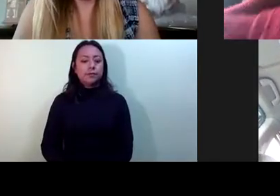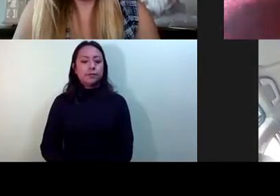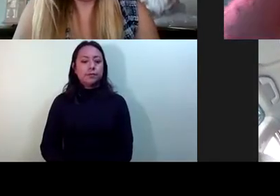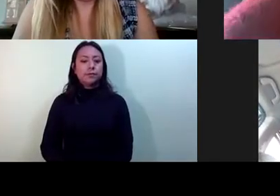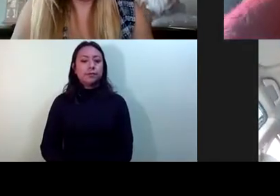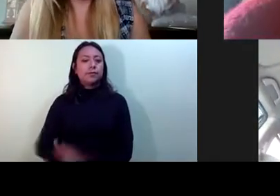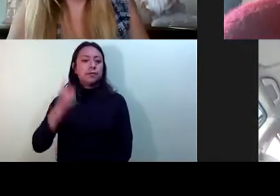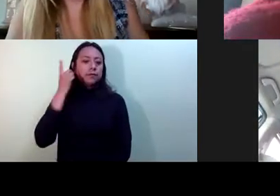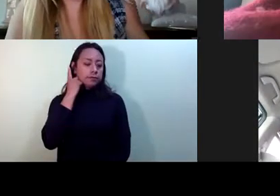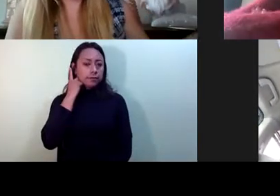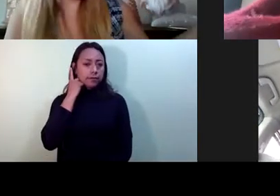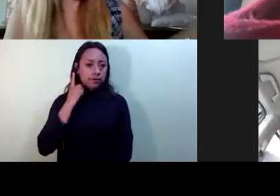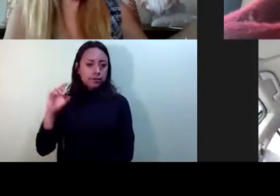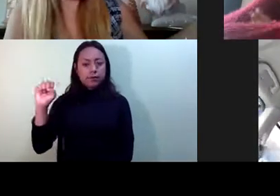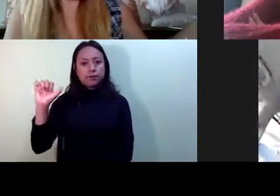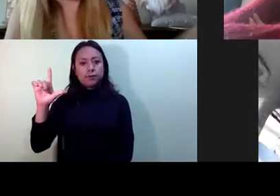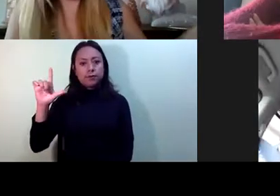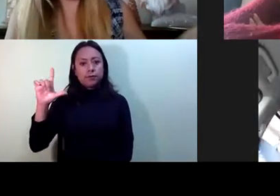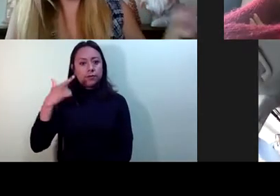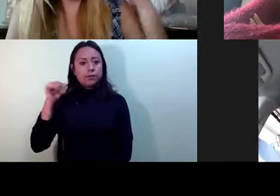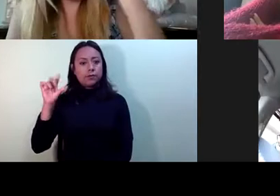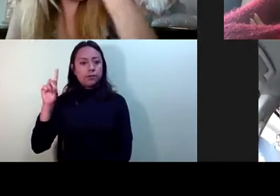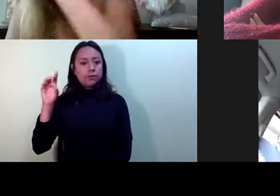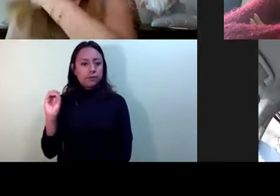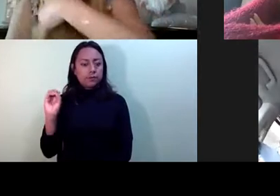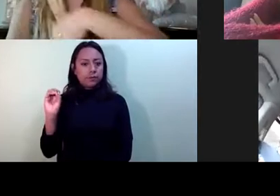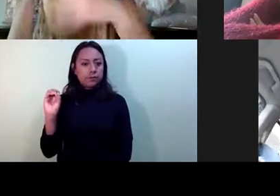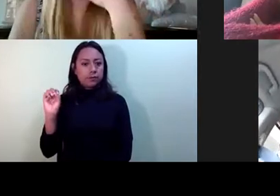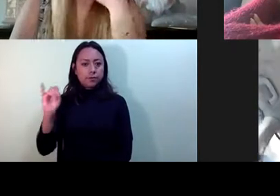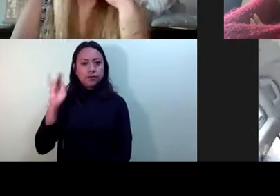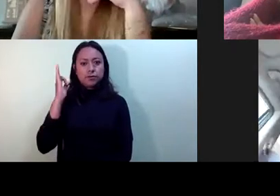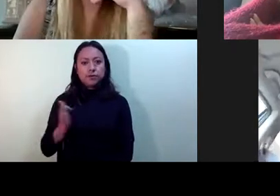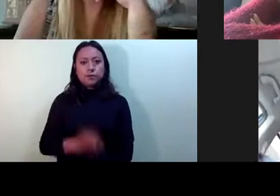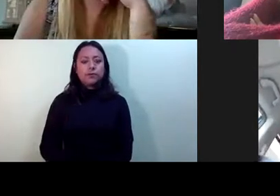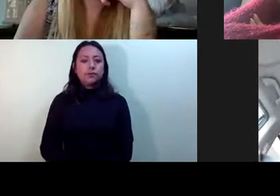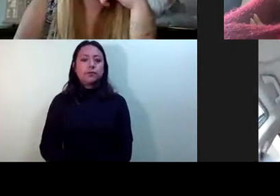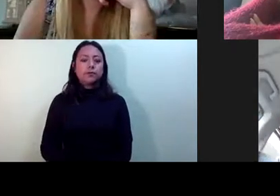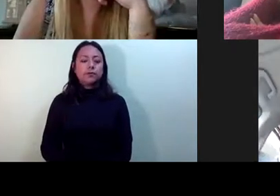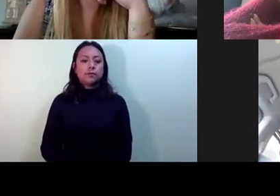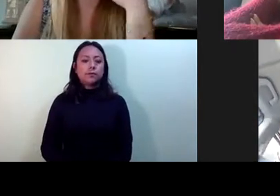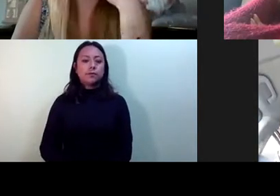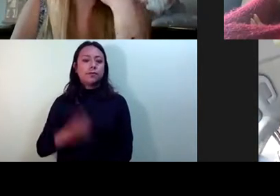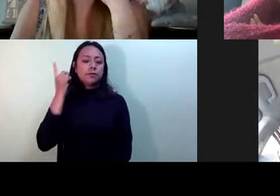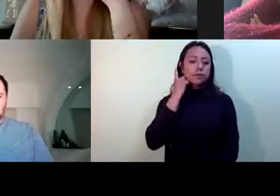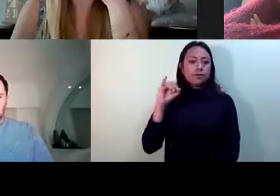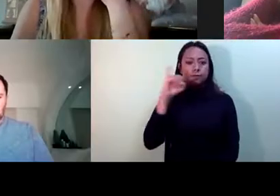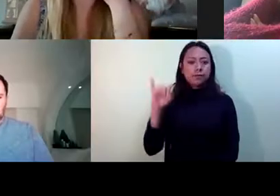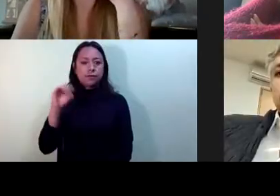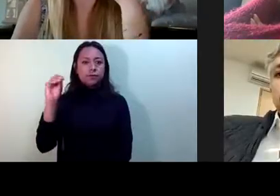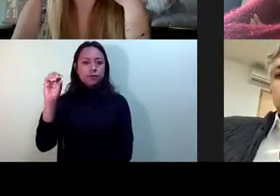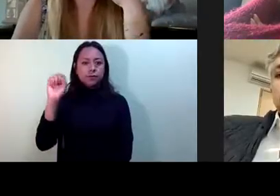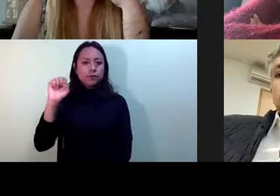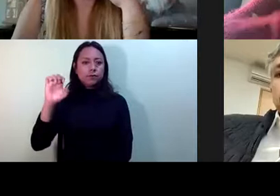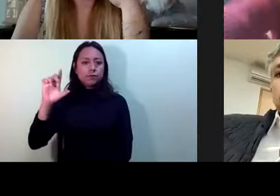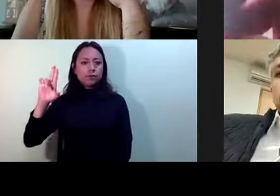Diputado Rigoberto Salgado Vázquez. Rigoberto Salgado, a favor. Diputado José Luis Rodríguez Díaz de